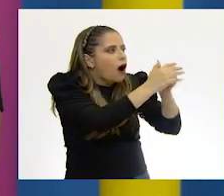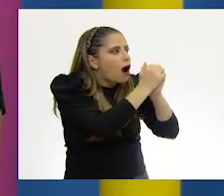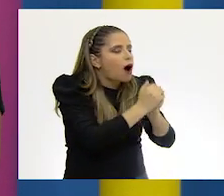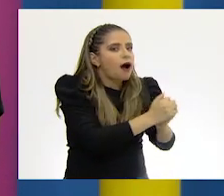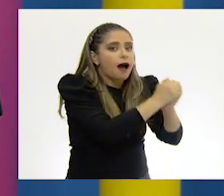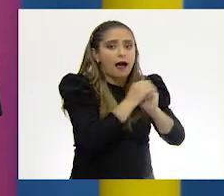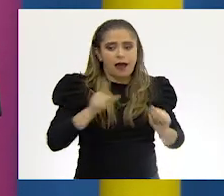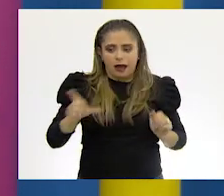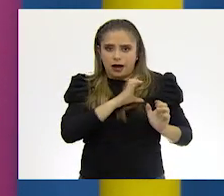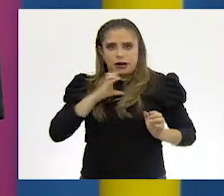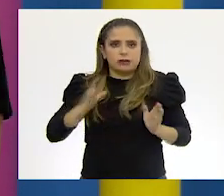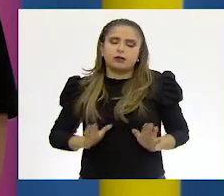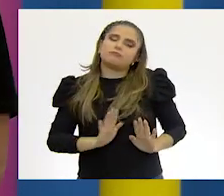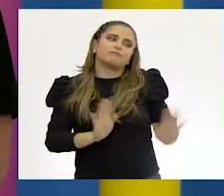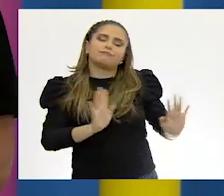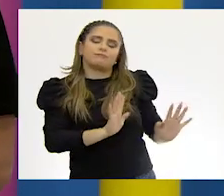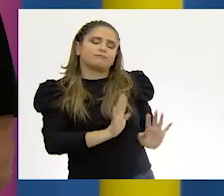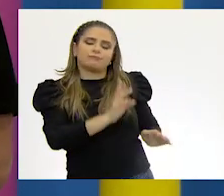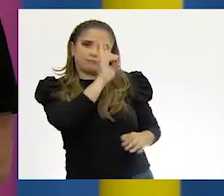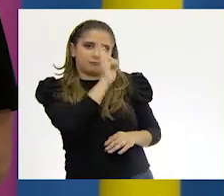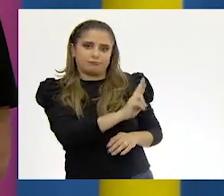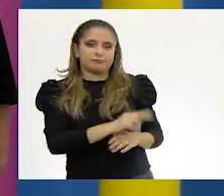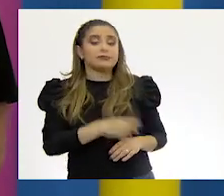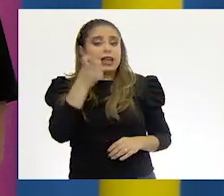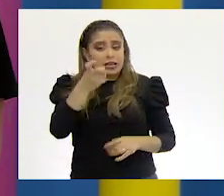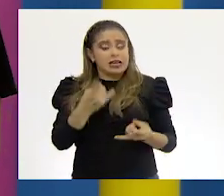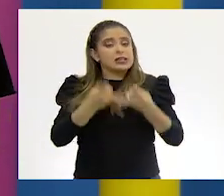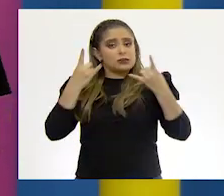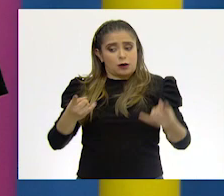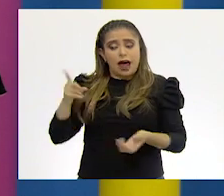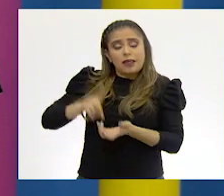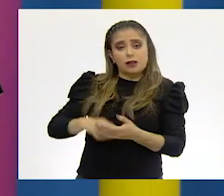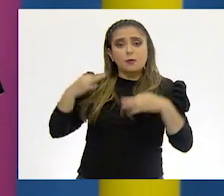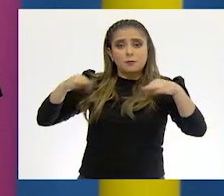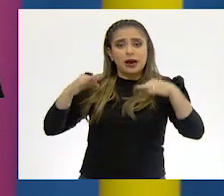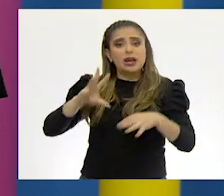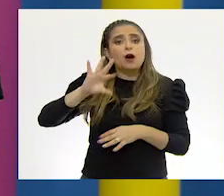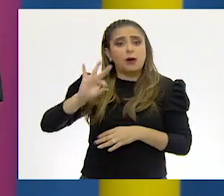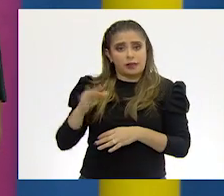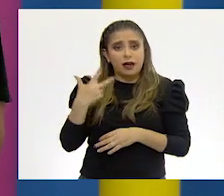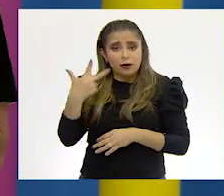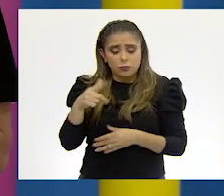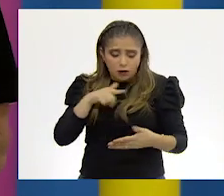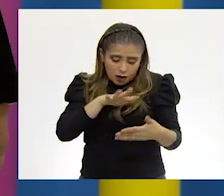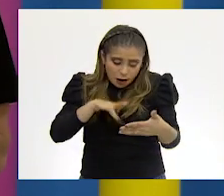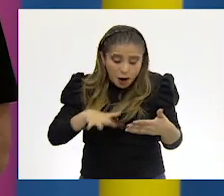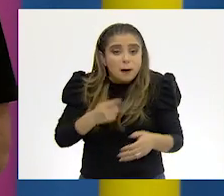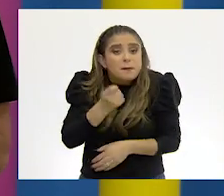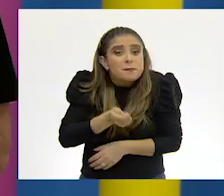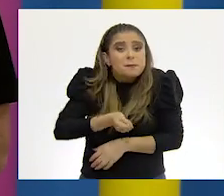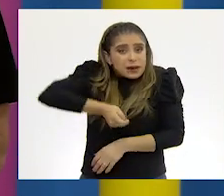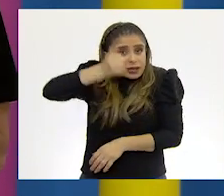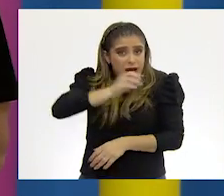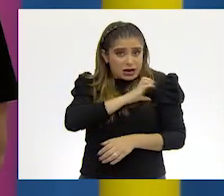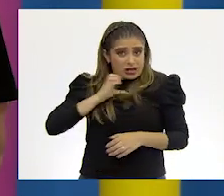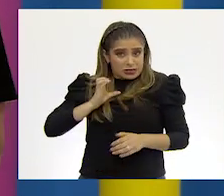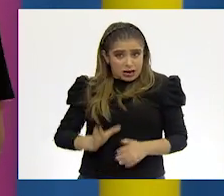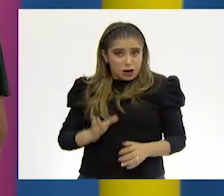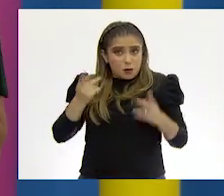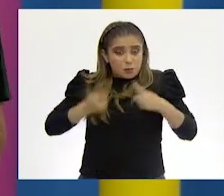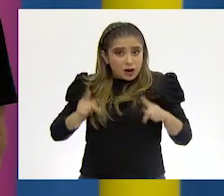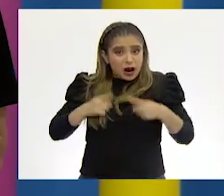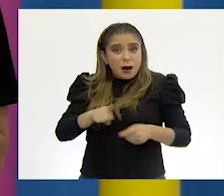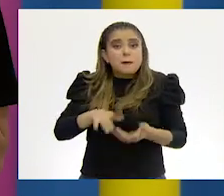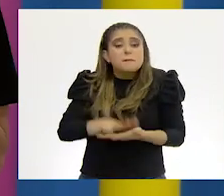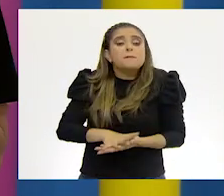texto de Historia, en la página 48, que explica que los primeros cristianos fueron en su